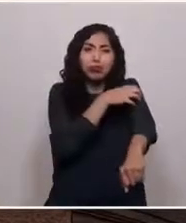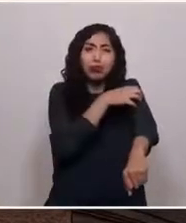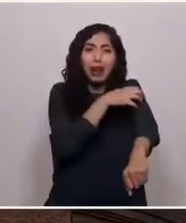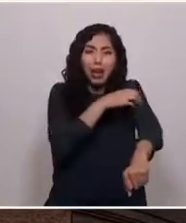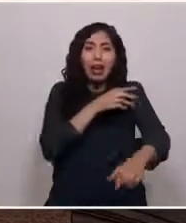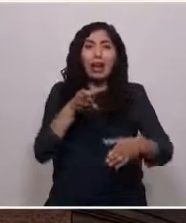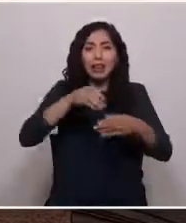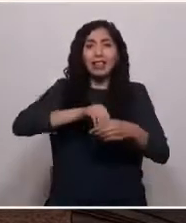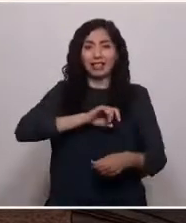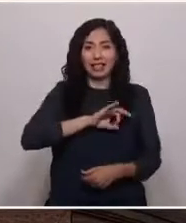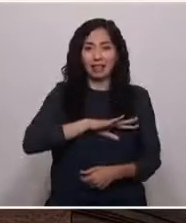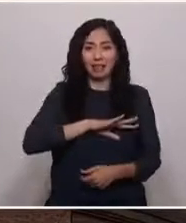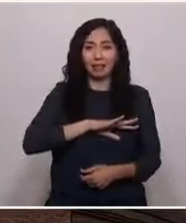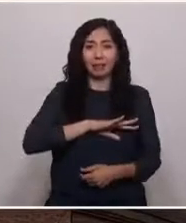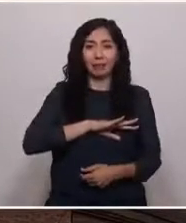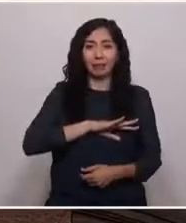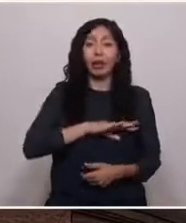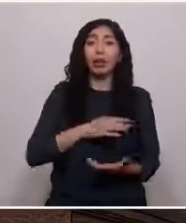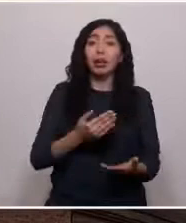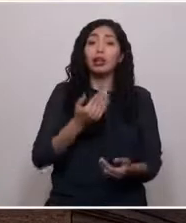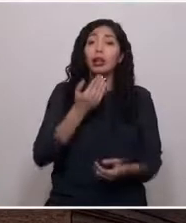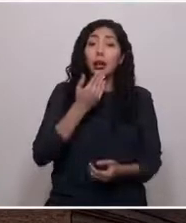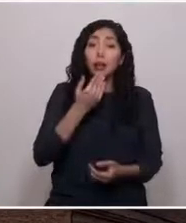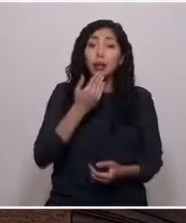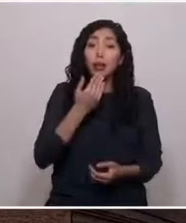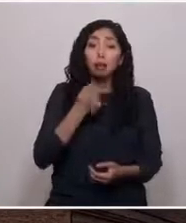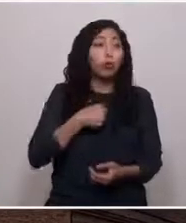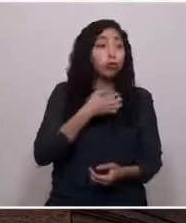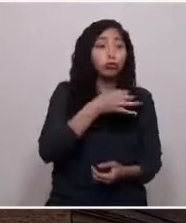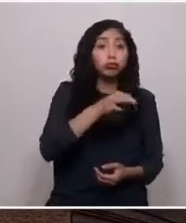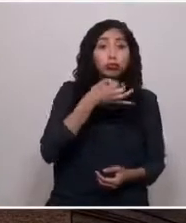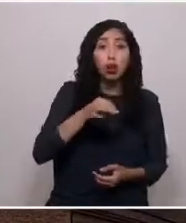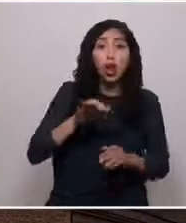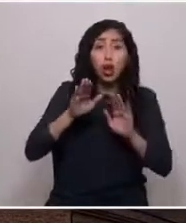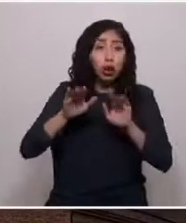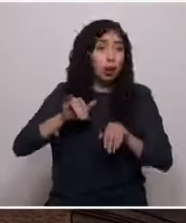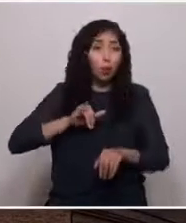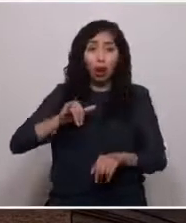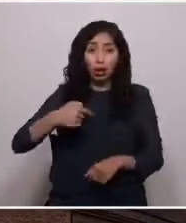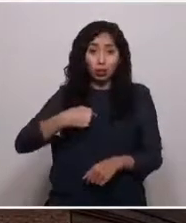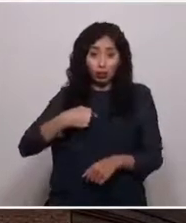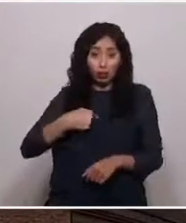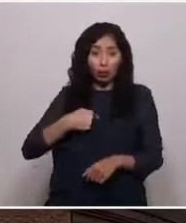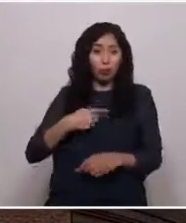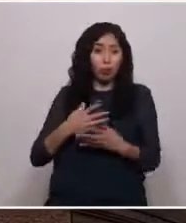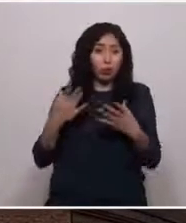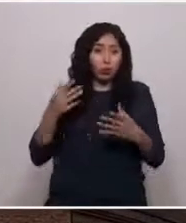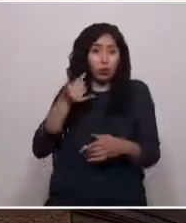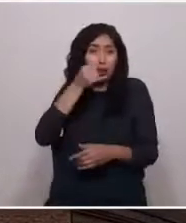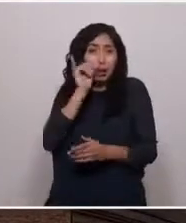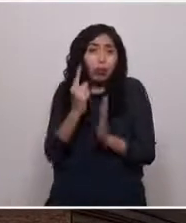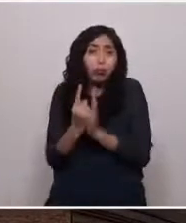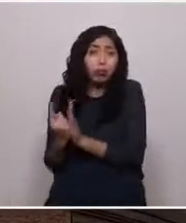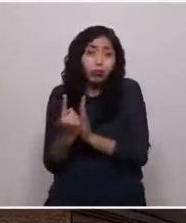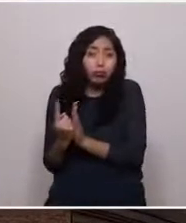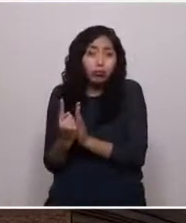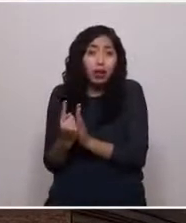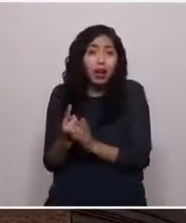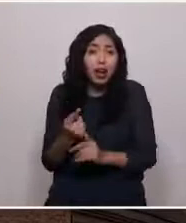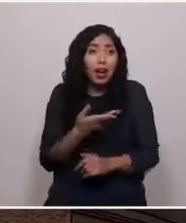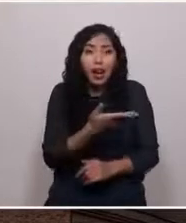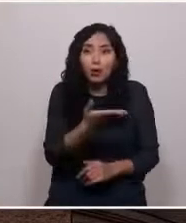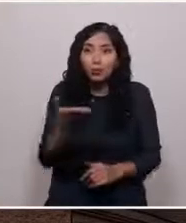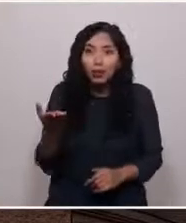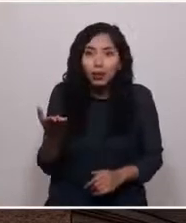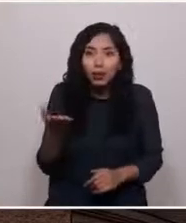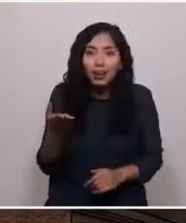y hablarle también a quien como yo vivió tanto tiempo en la marginación a ustedes quiero decirles que ha llegado el momento de escribir